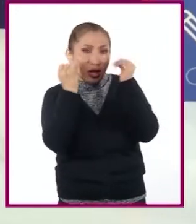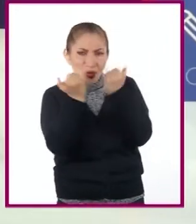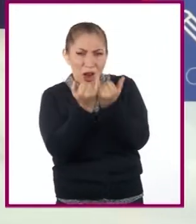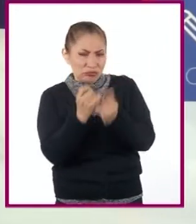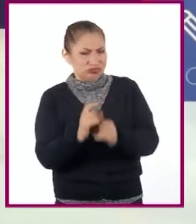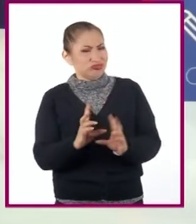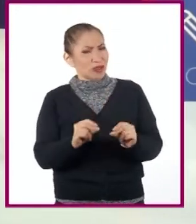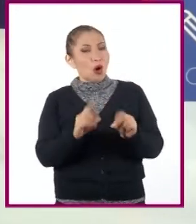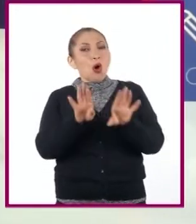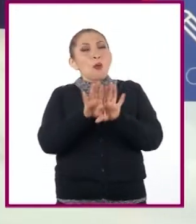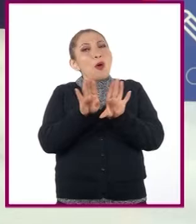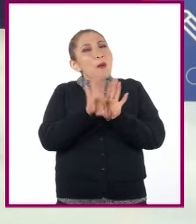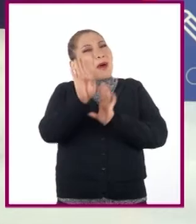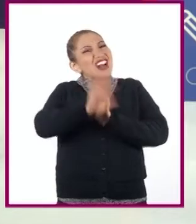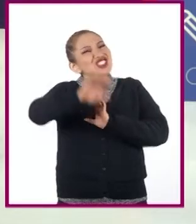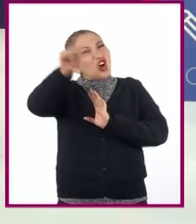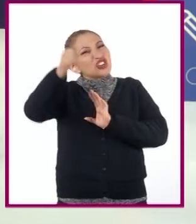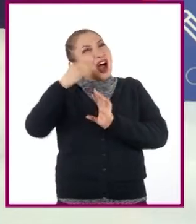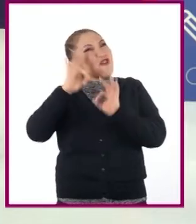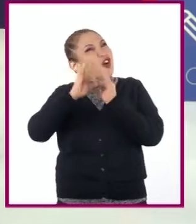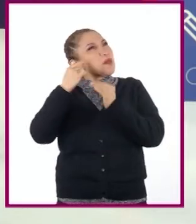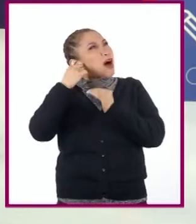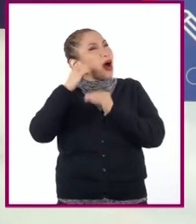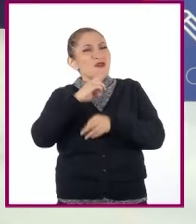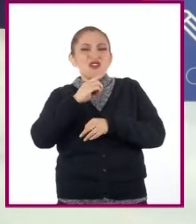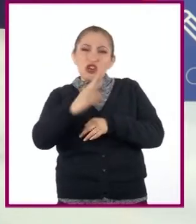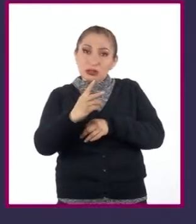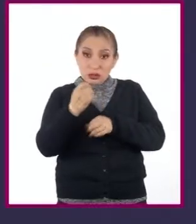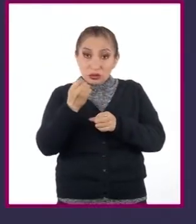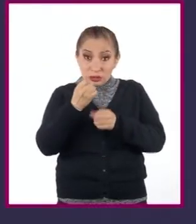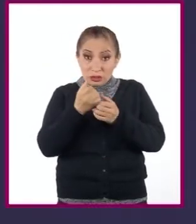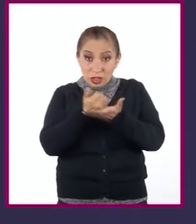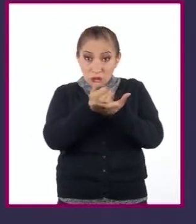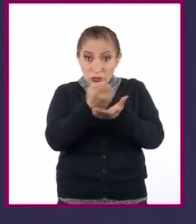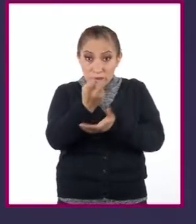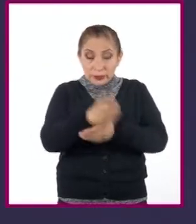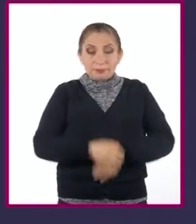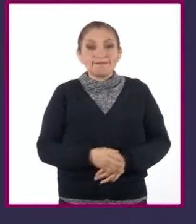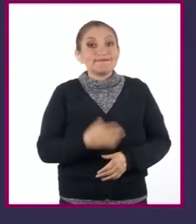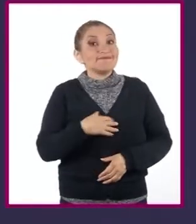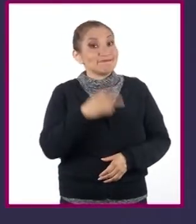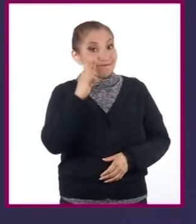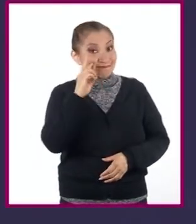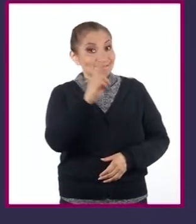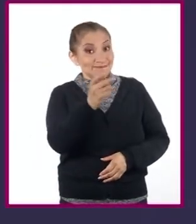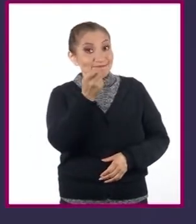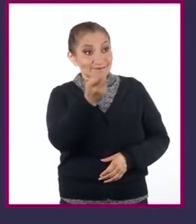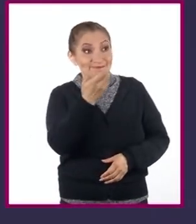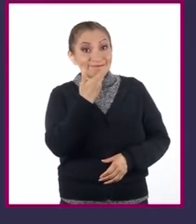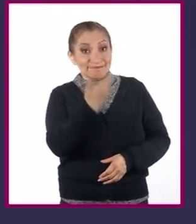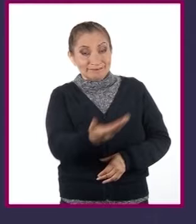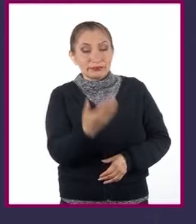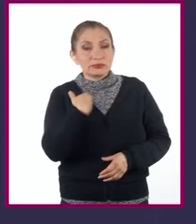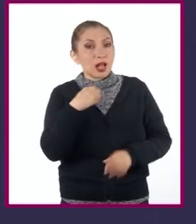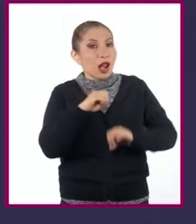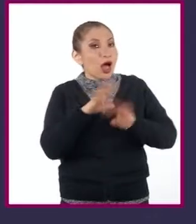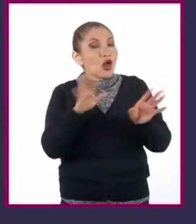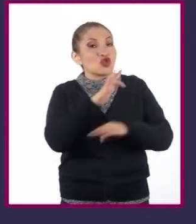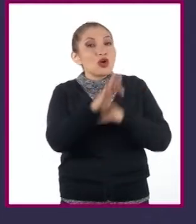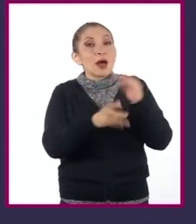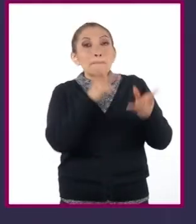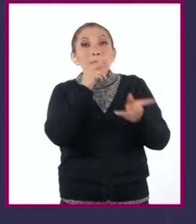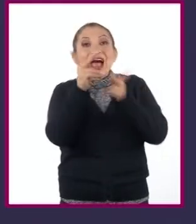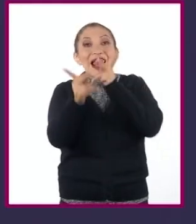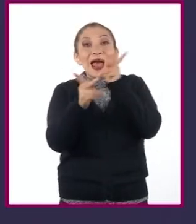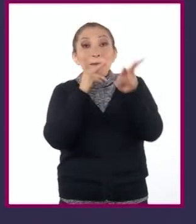igual, como si tuviéramos otro tono de voz. ¿Eso también influye? ¡Qué buena observación! Por supuesto, todas las